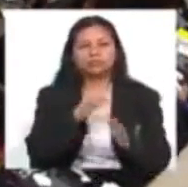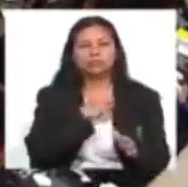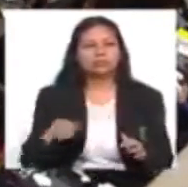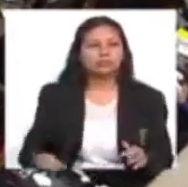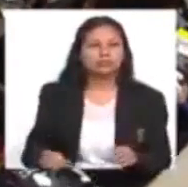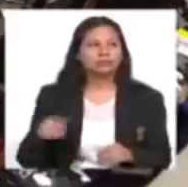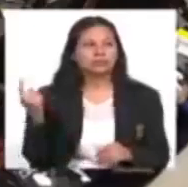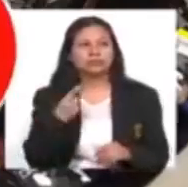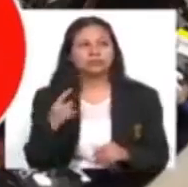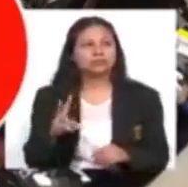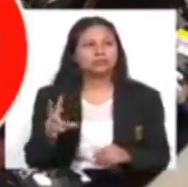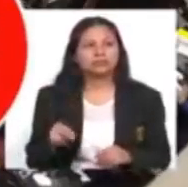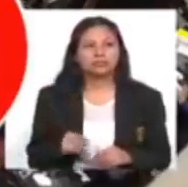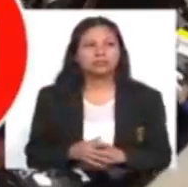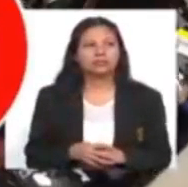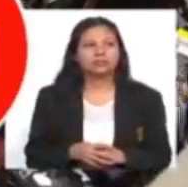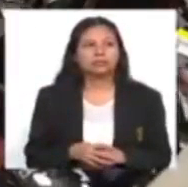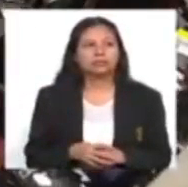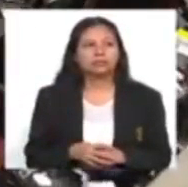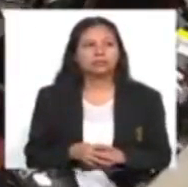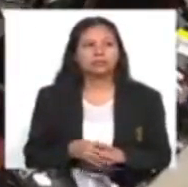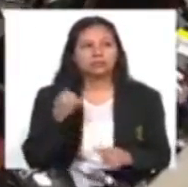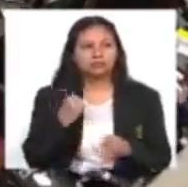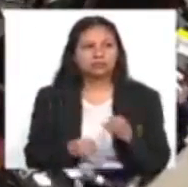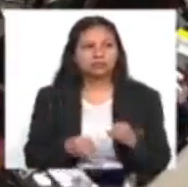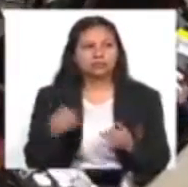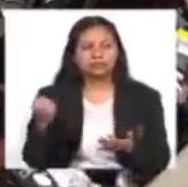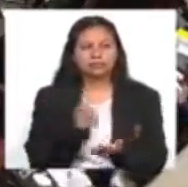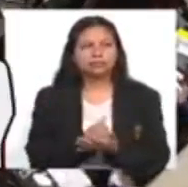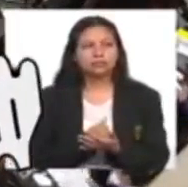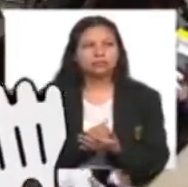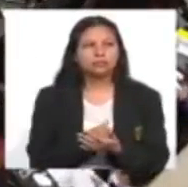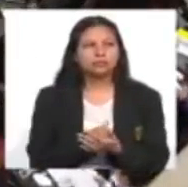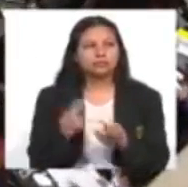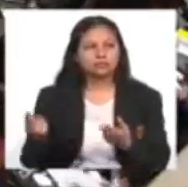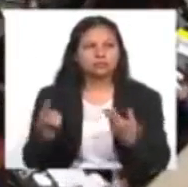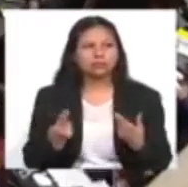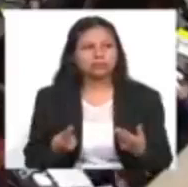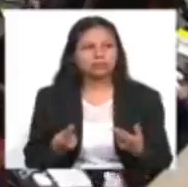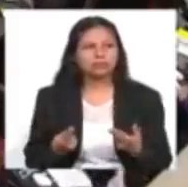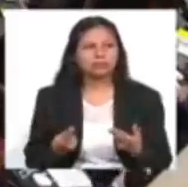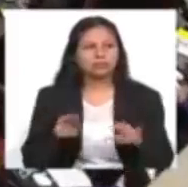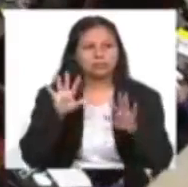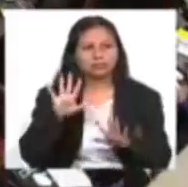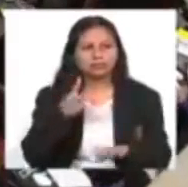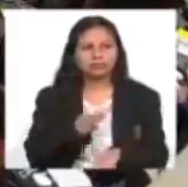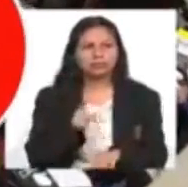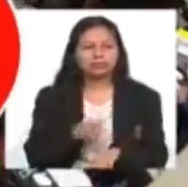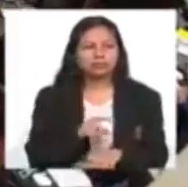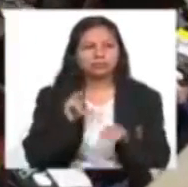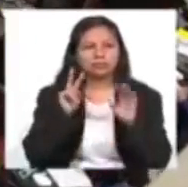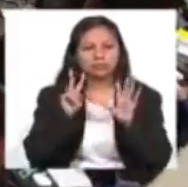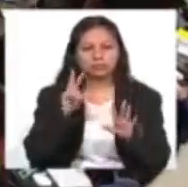presidente, honorable pleno, porque es un dictamen que recibimos apenas a las 5 de la tarde con